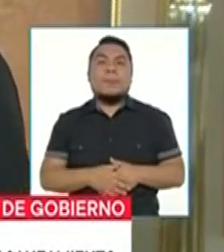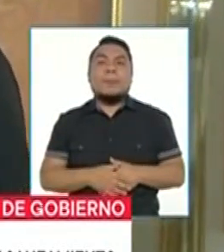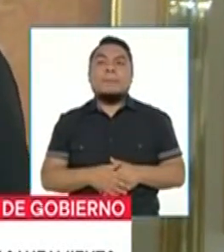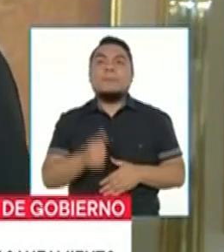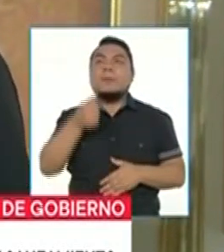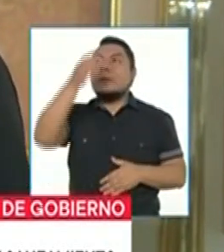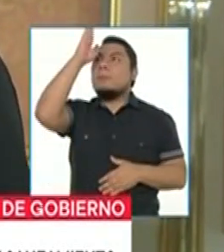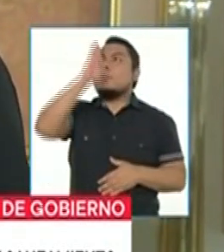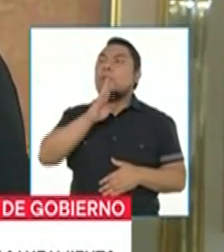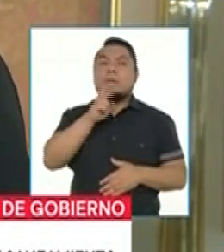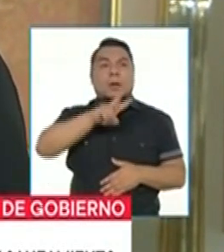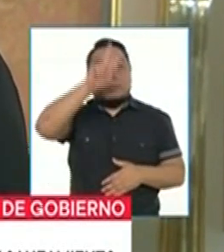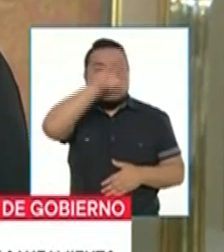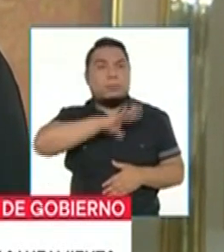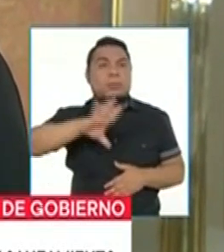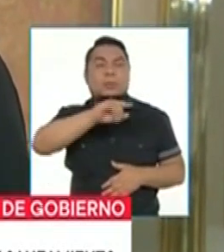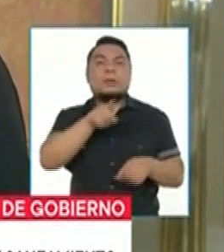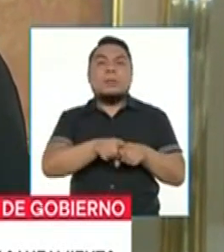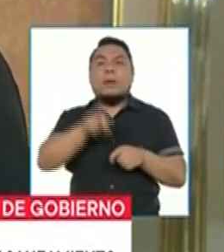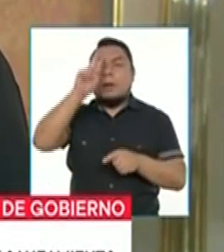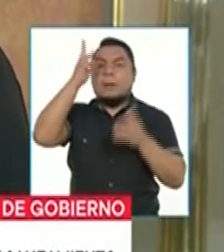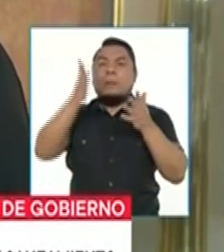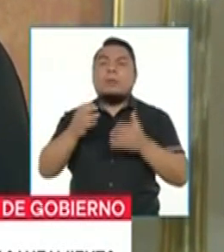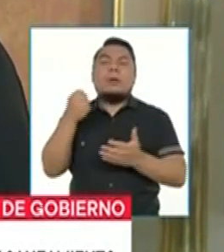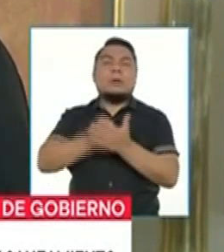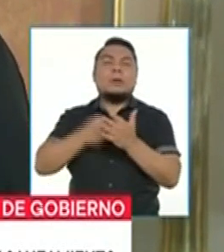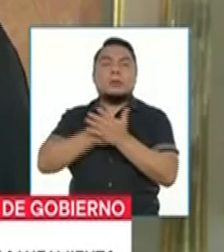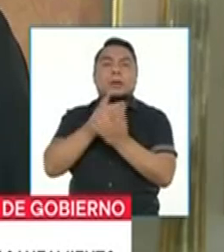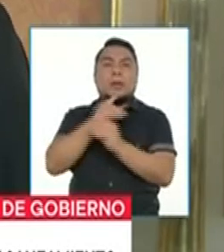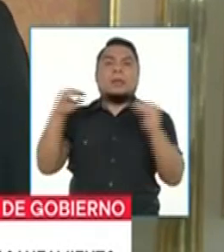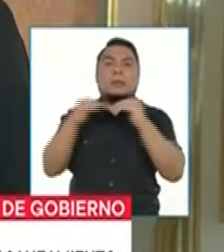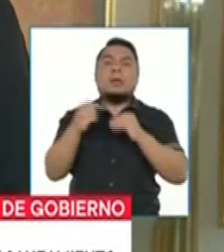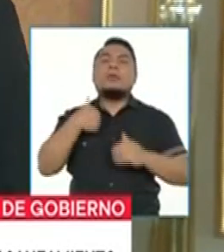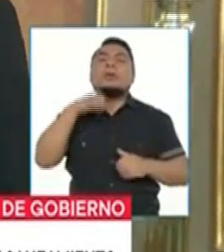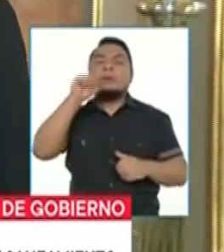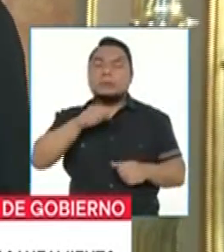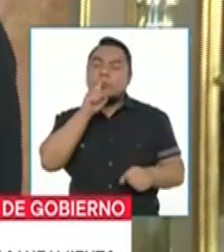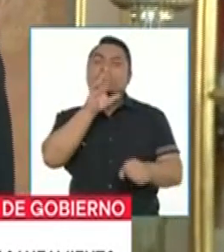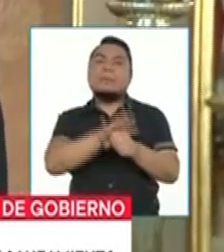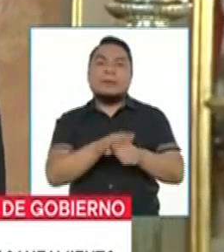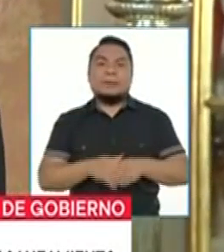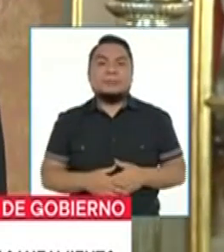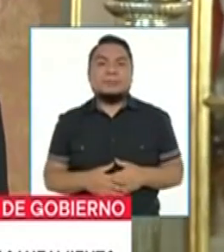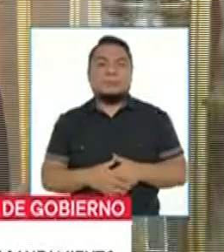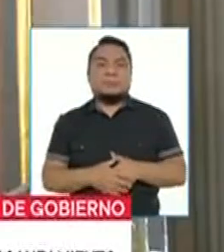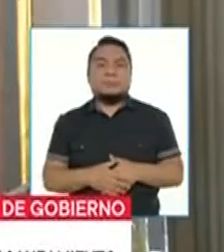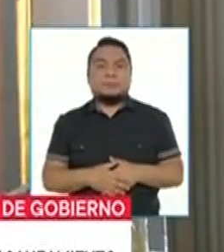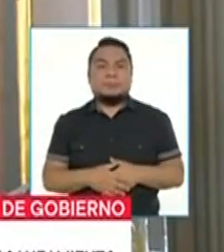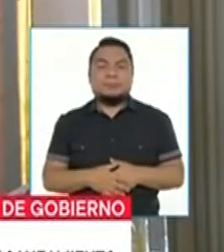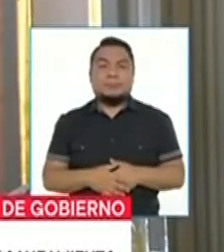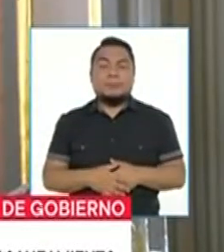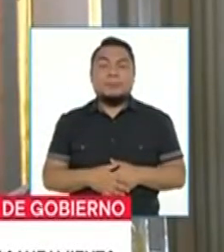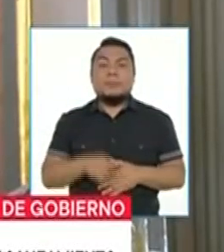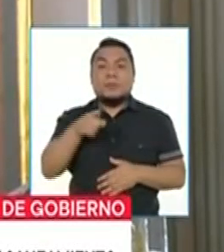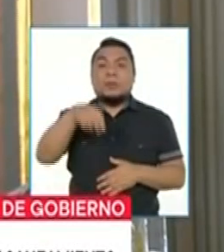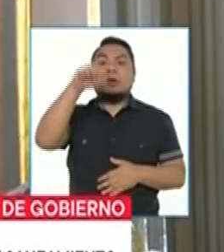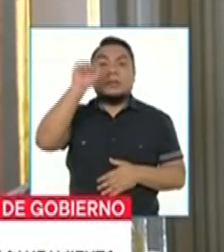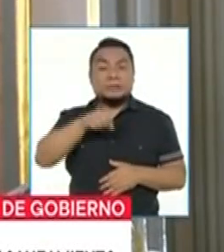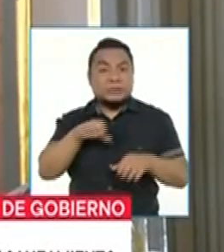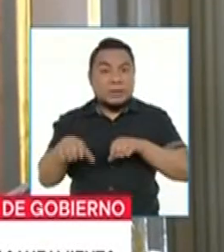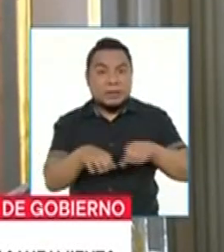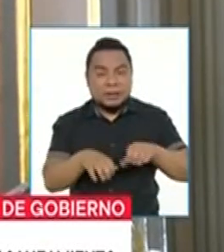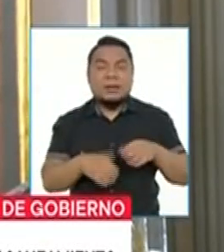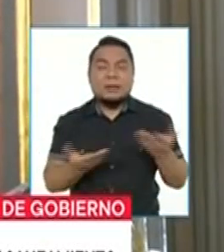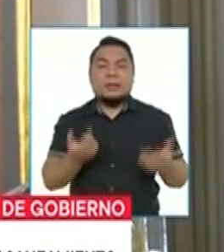tejer mayorías, ¿no? Y va a recibir presiones la señora Mirta Vázquez respecto a la agenda